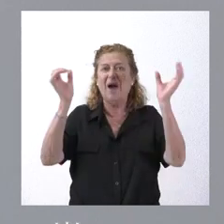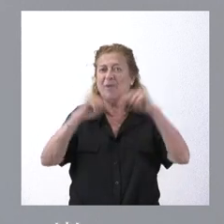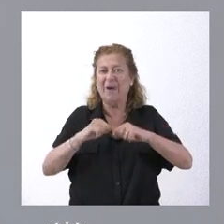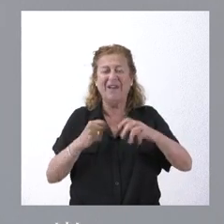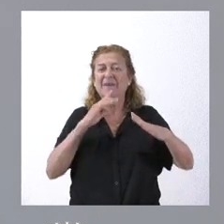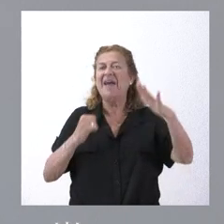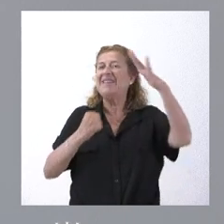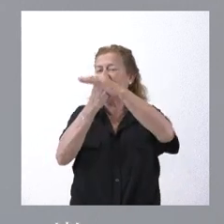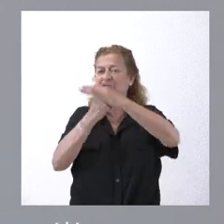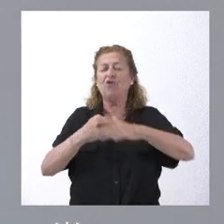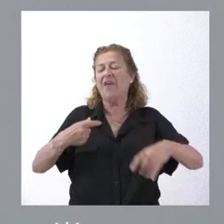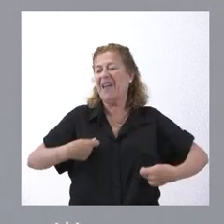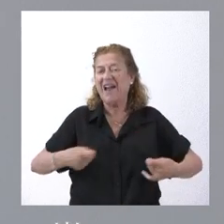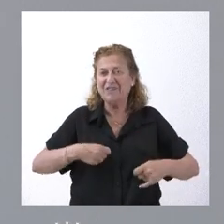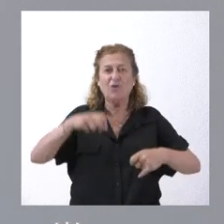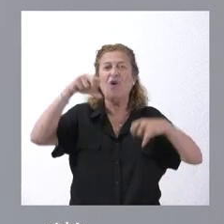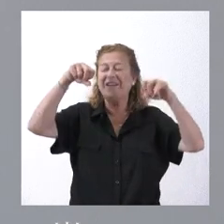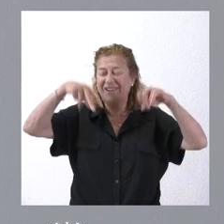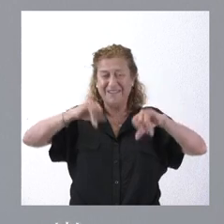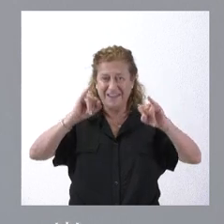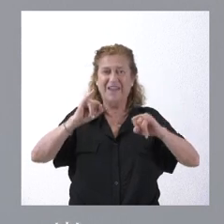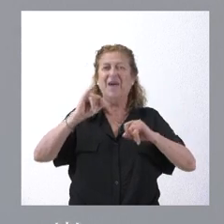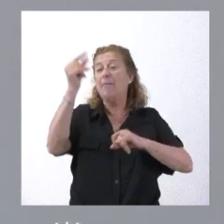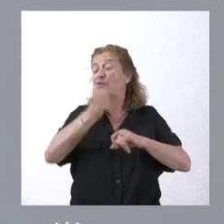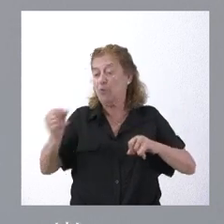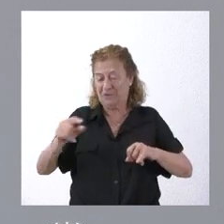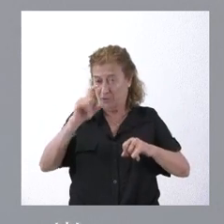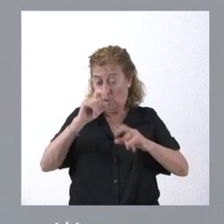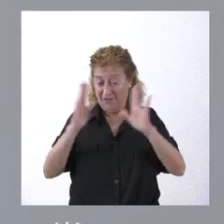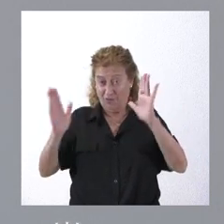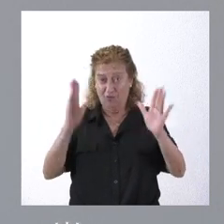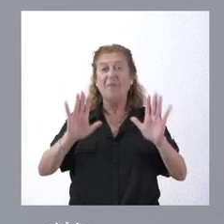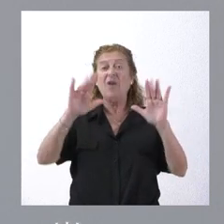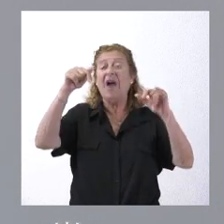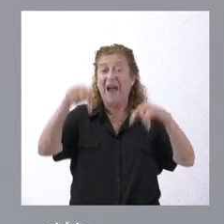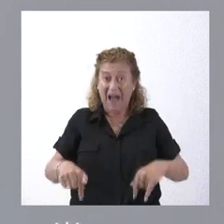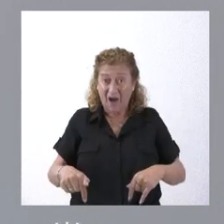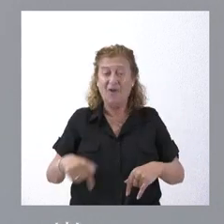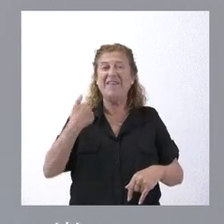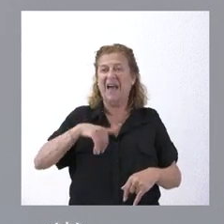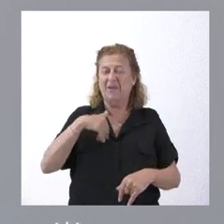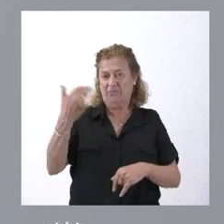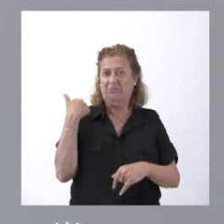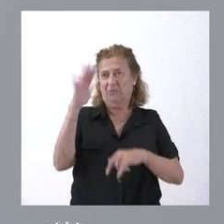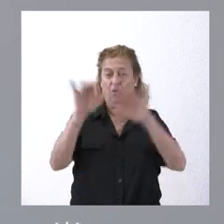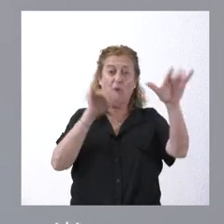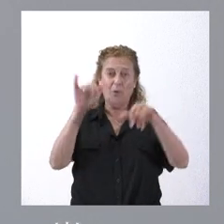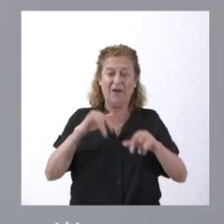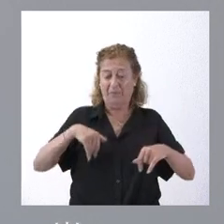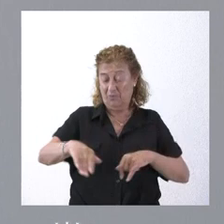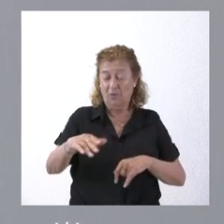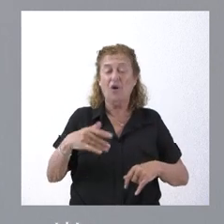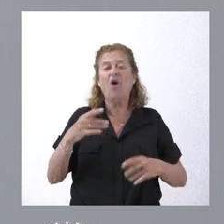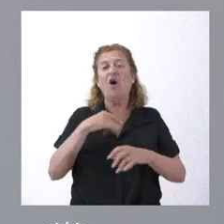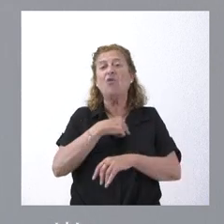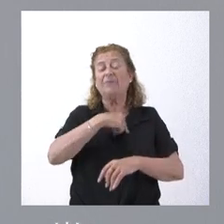gasto ni el presupuesto correspondiente al ejercicio. Pero en esta ocasión se nos ha convocado ya a ese Consejo de Política